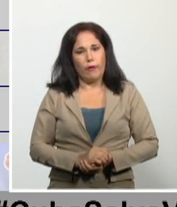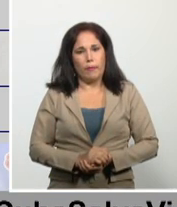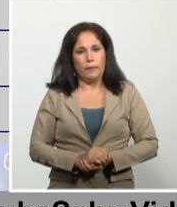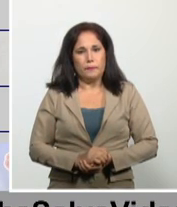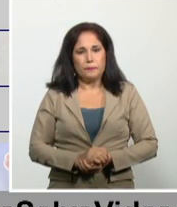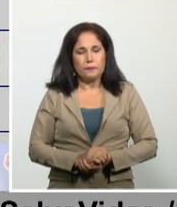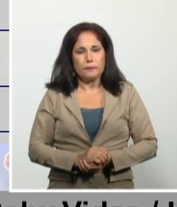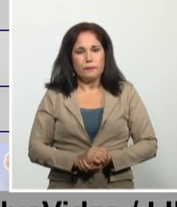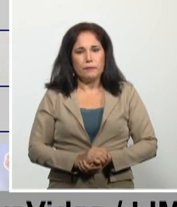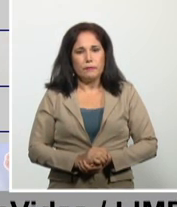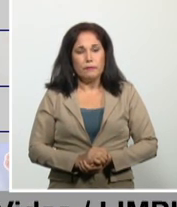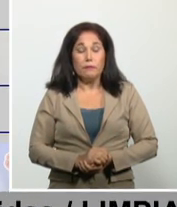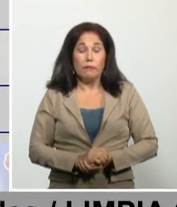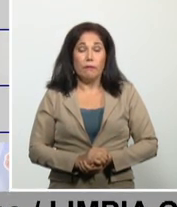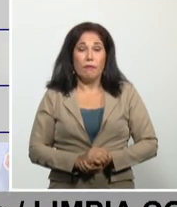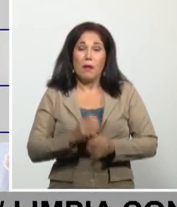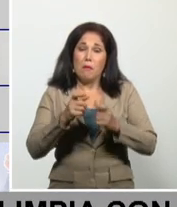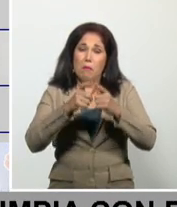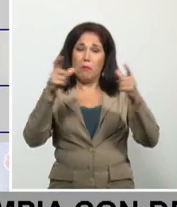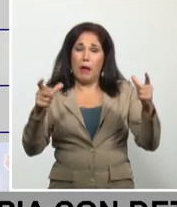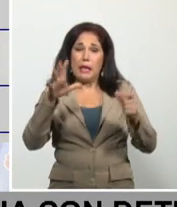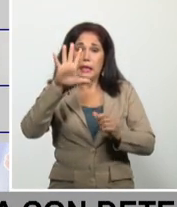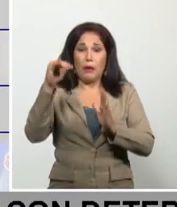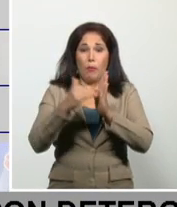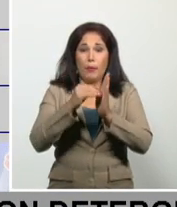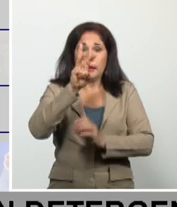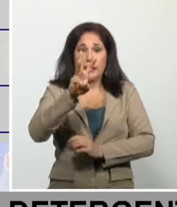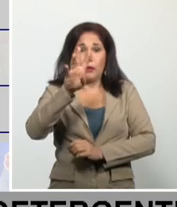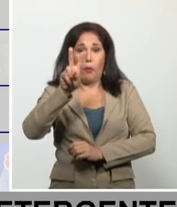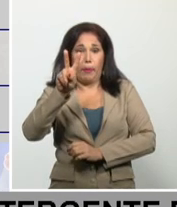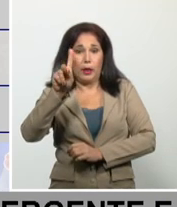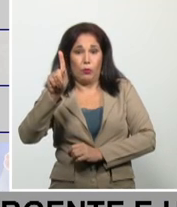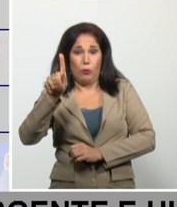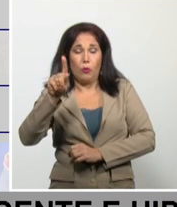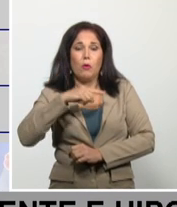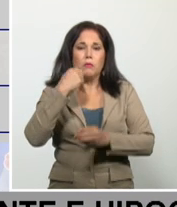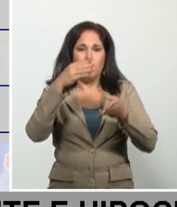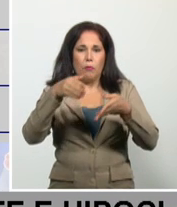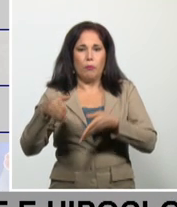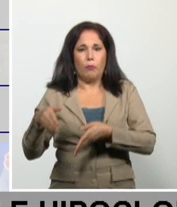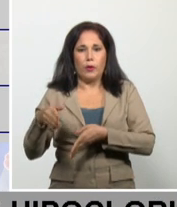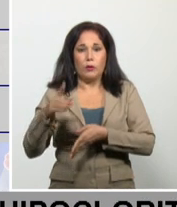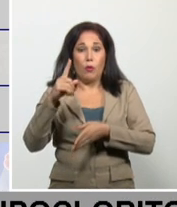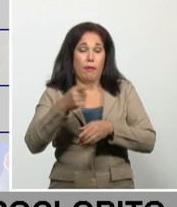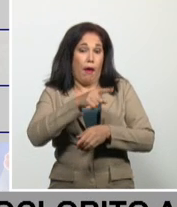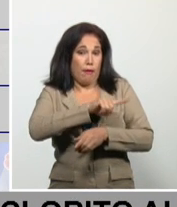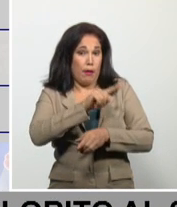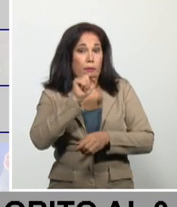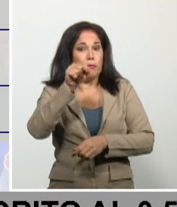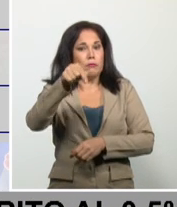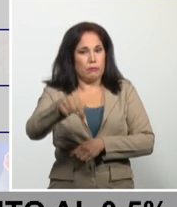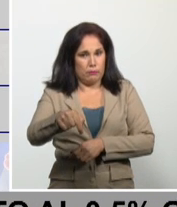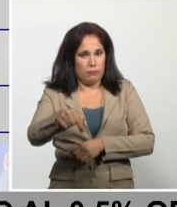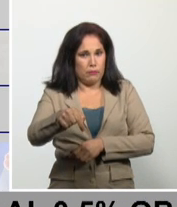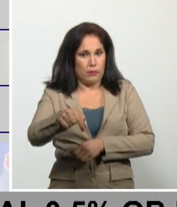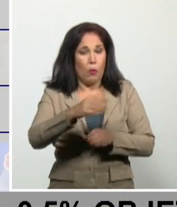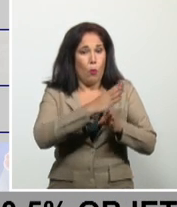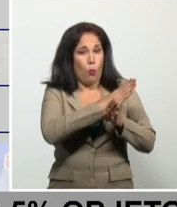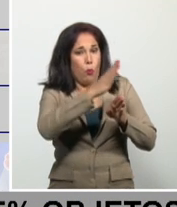enfermedad. Se incrementa en 5.321 los fallecidos de un día para otro, ya se